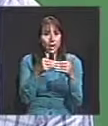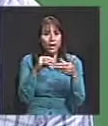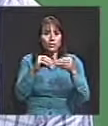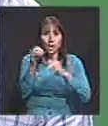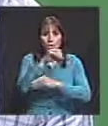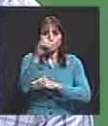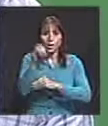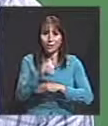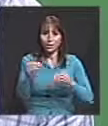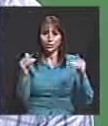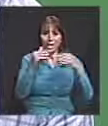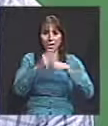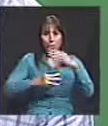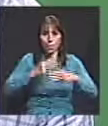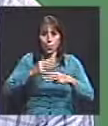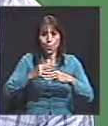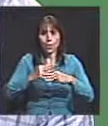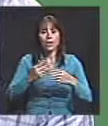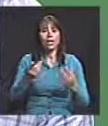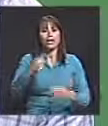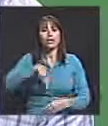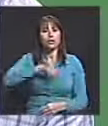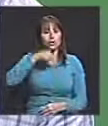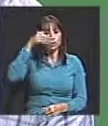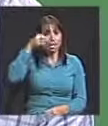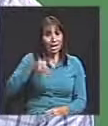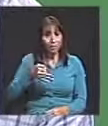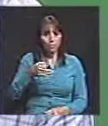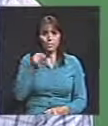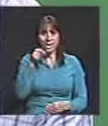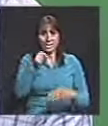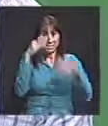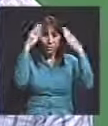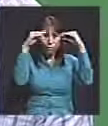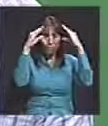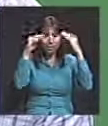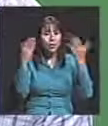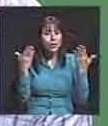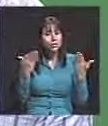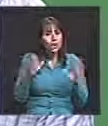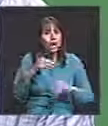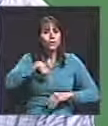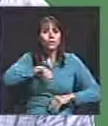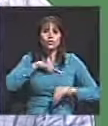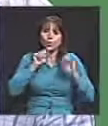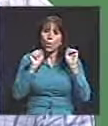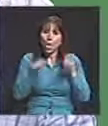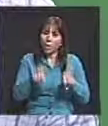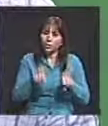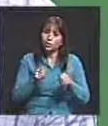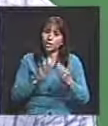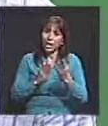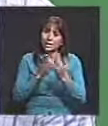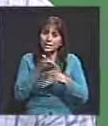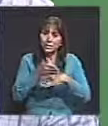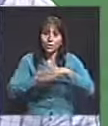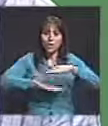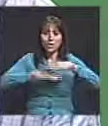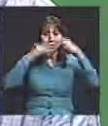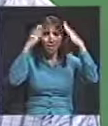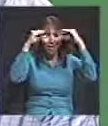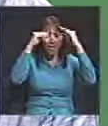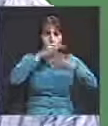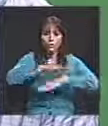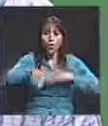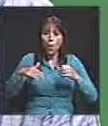mundiales. Creemos que esta información, una vez que ya podamos tener acceso a la base de datos completa y poder hacer